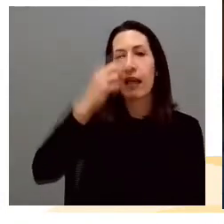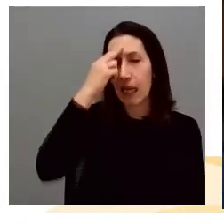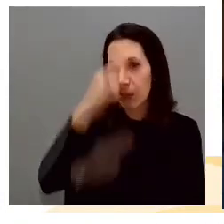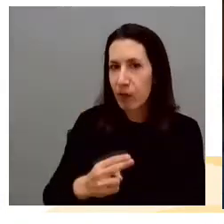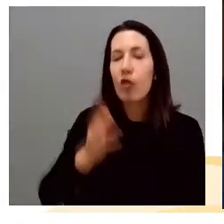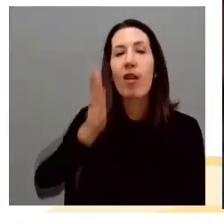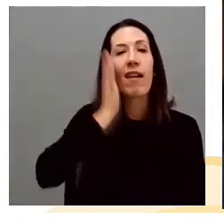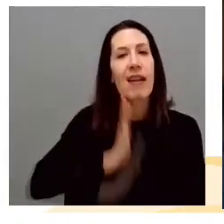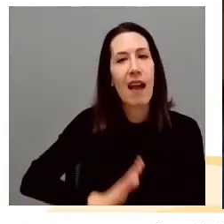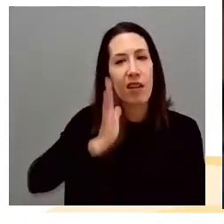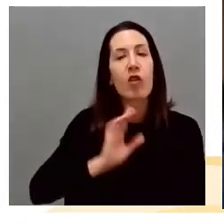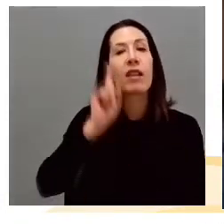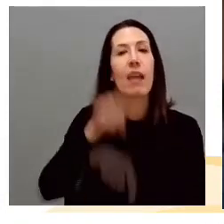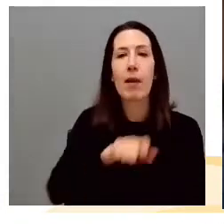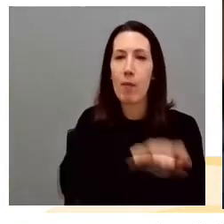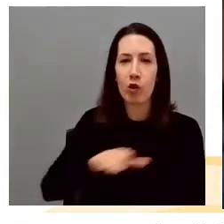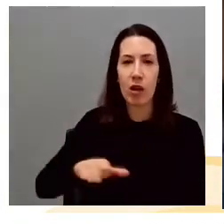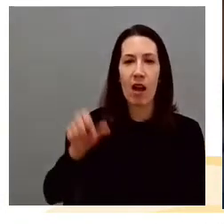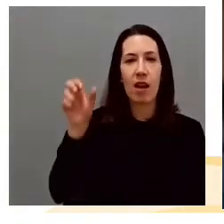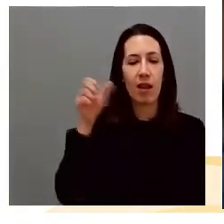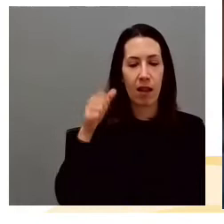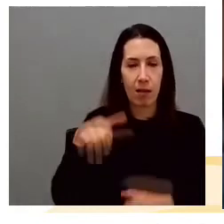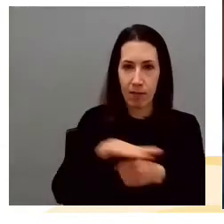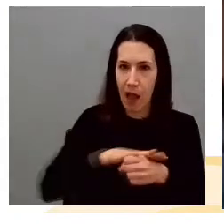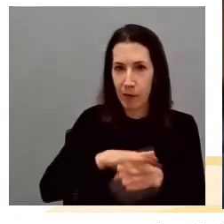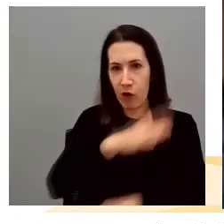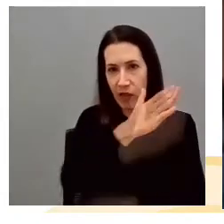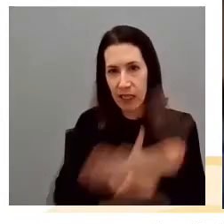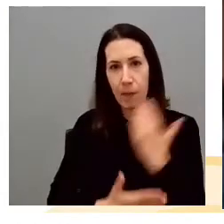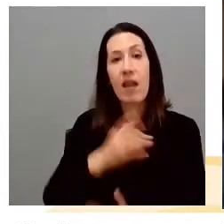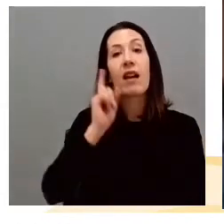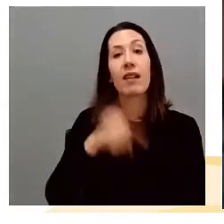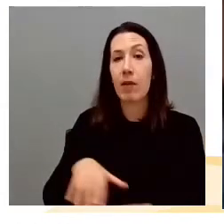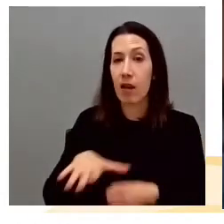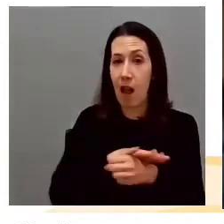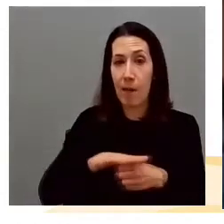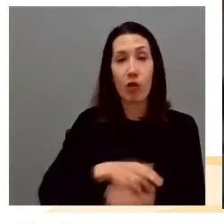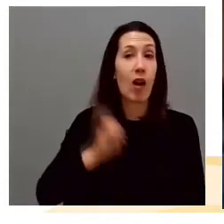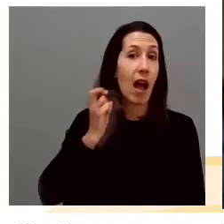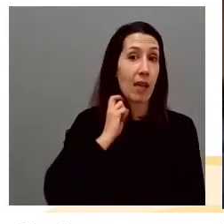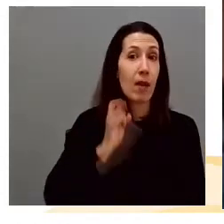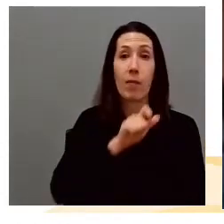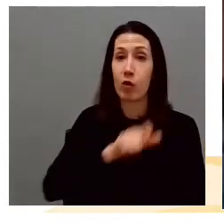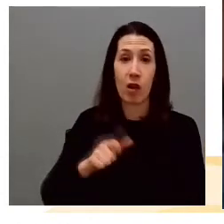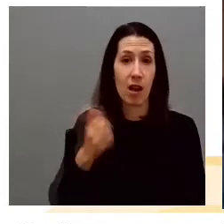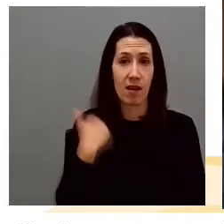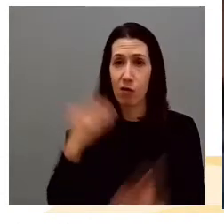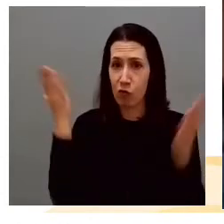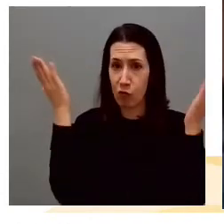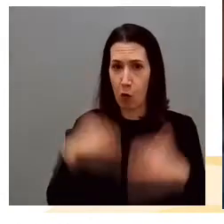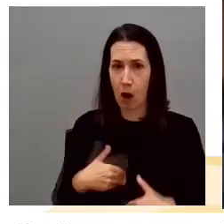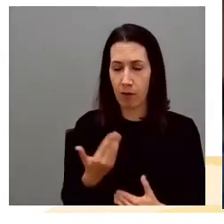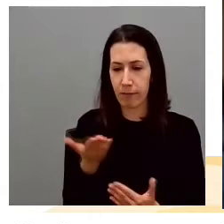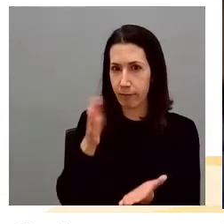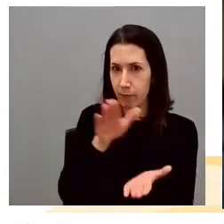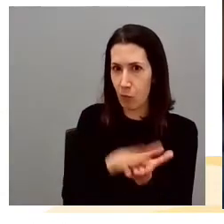las personas del mundo de la discapacidad, también del mundo espacio, que ya no están con nosotros, que han